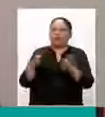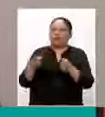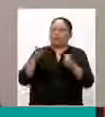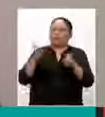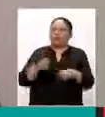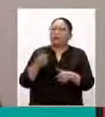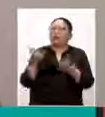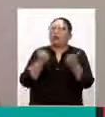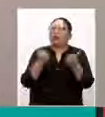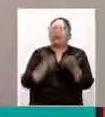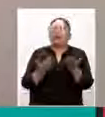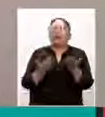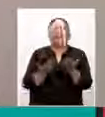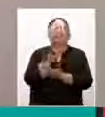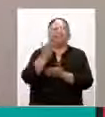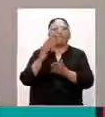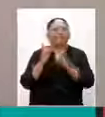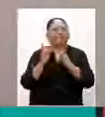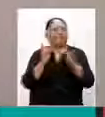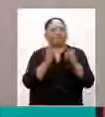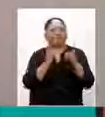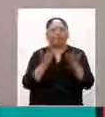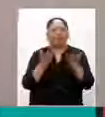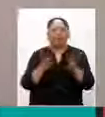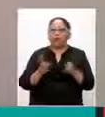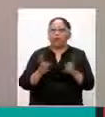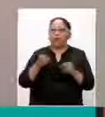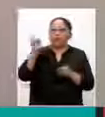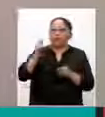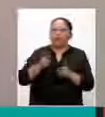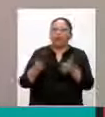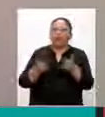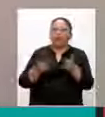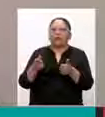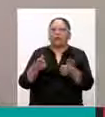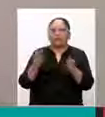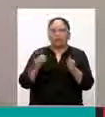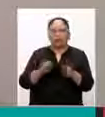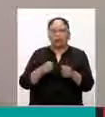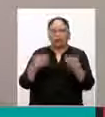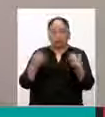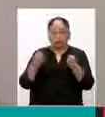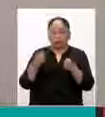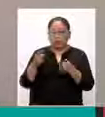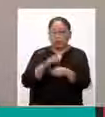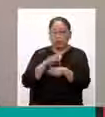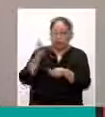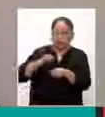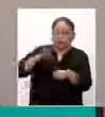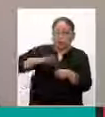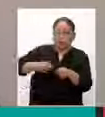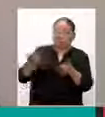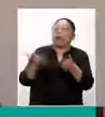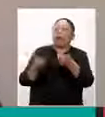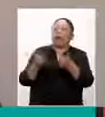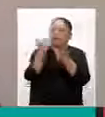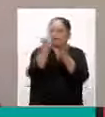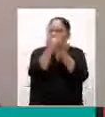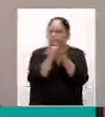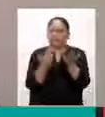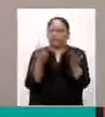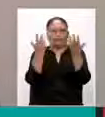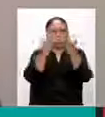cuál es la nueva demanda respecto a esta ley de emergencia sanitaria y transparentarla hacia toda la población. Y en ese marco, hacia